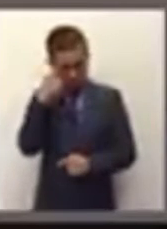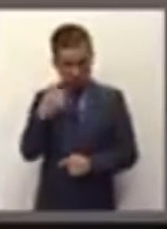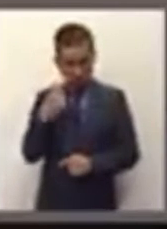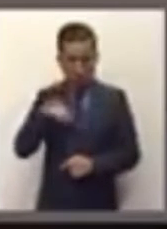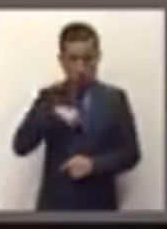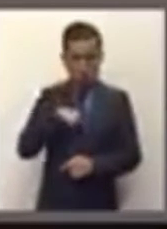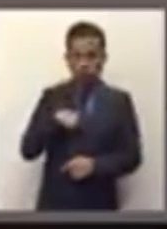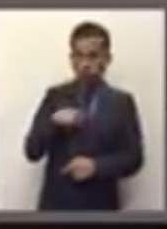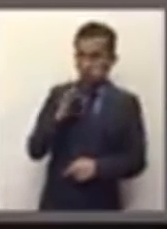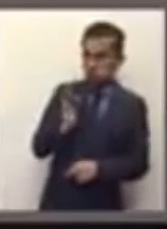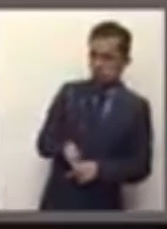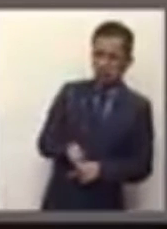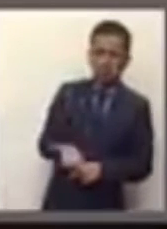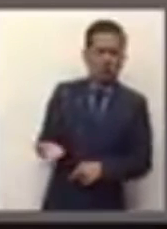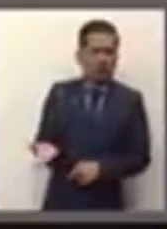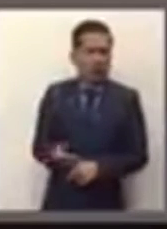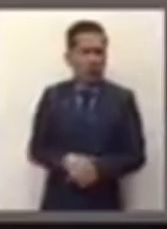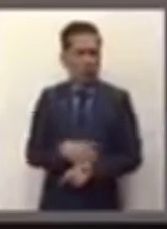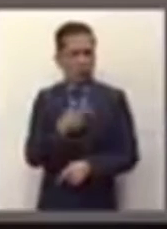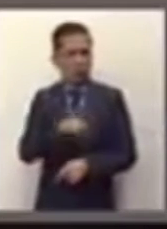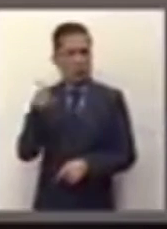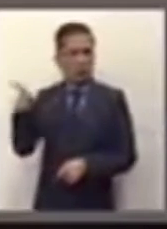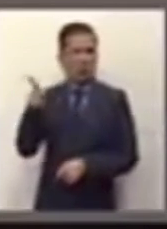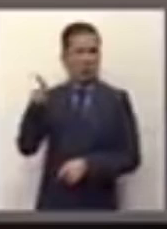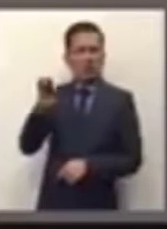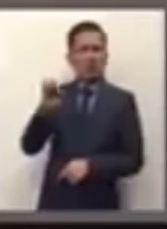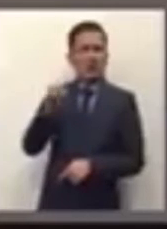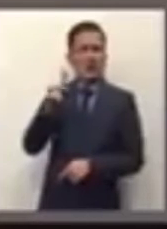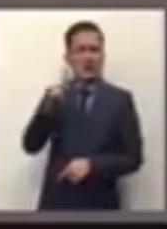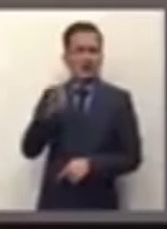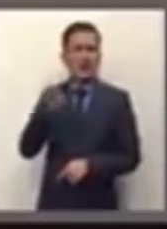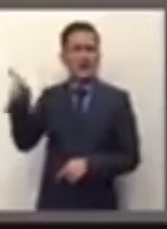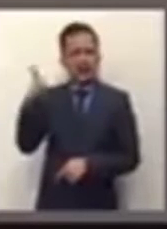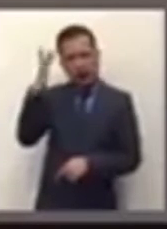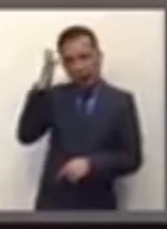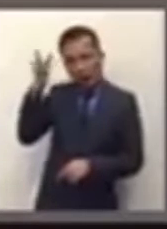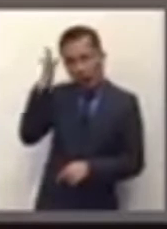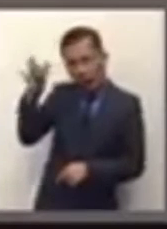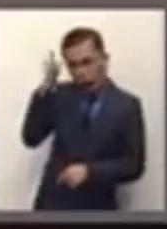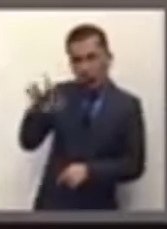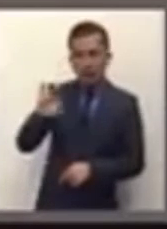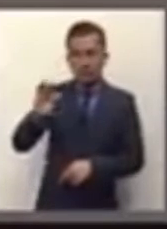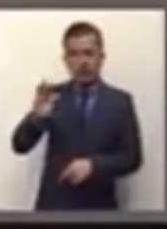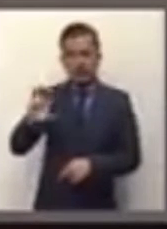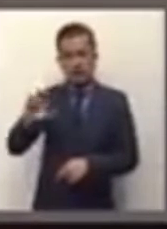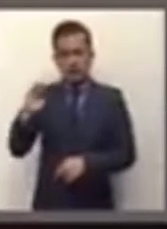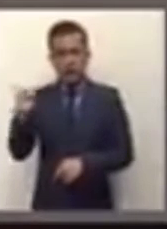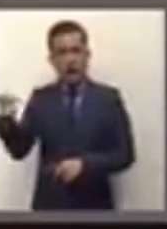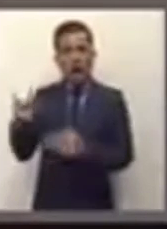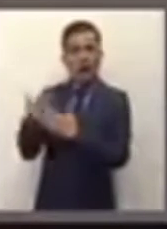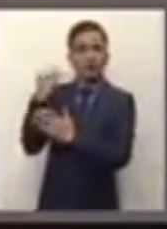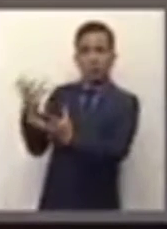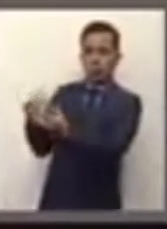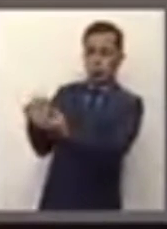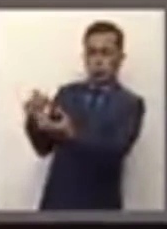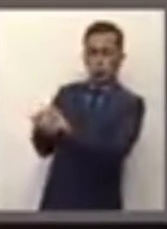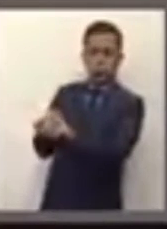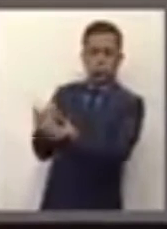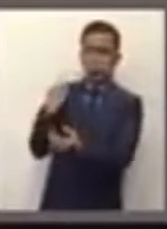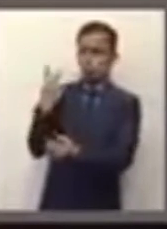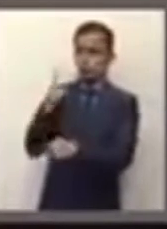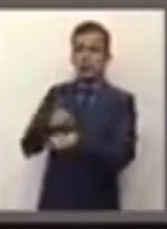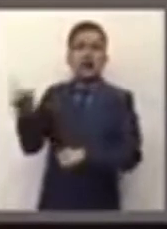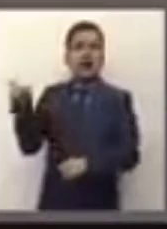convencernos. Pero si Felipe del Sagrado Corazón de Jesús Calderón Hinojosa, que era su compañero hasta hace 2 días, dice que